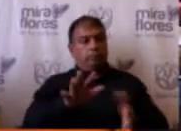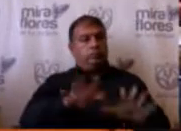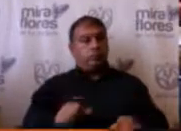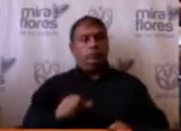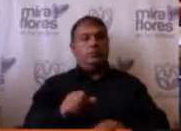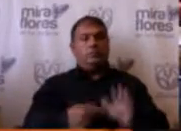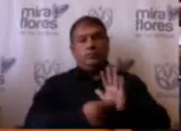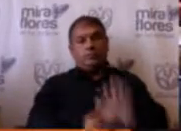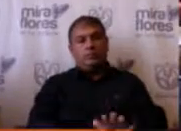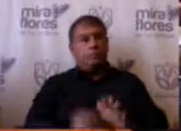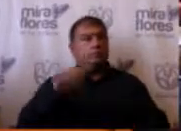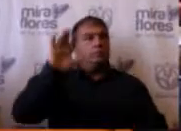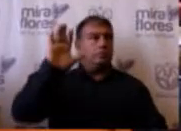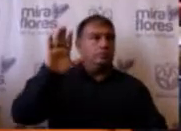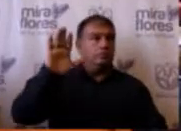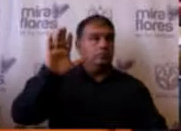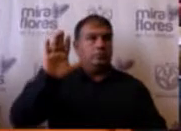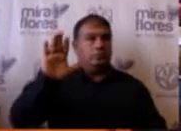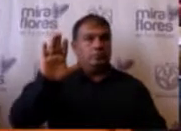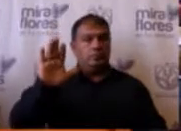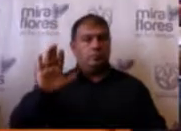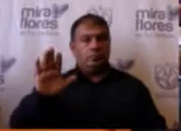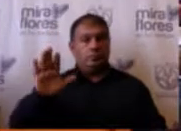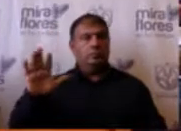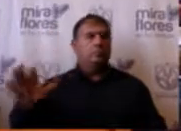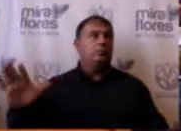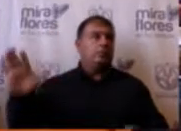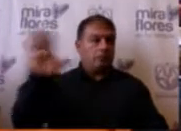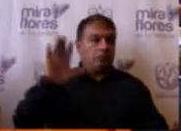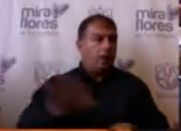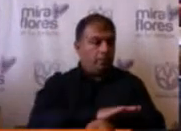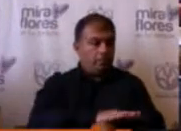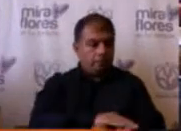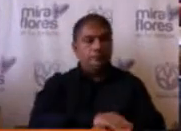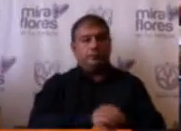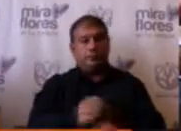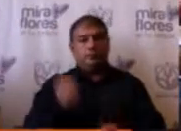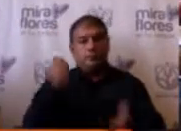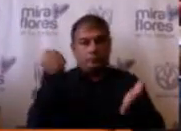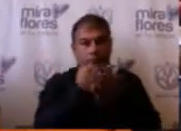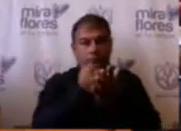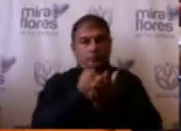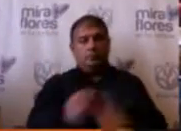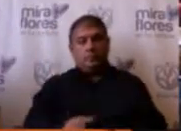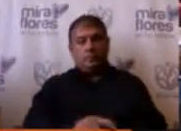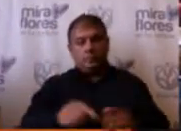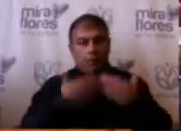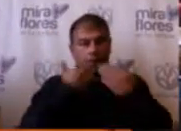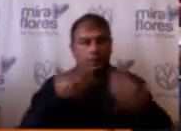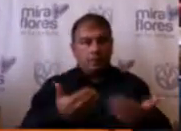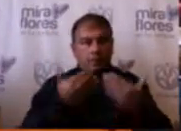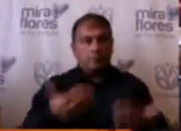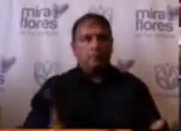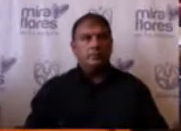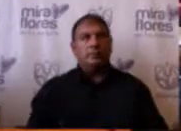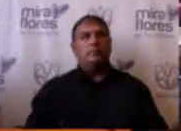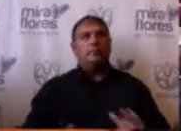si vamos a expresar la acción de conformidad también se aprueba por unanimidad de votos muchísimas gracias